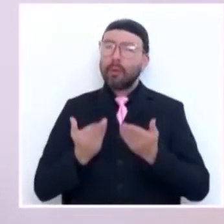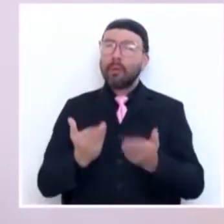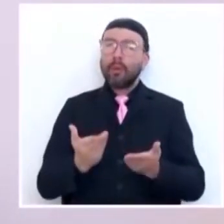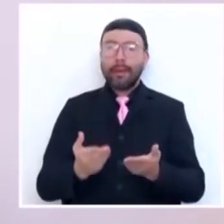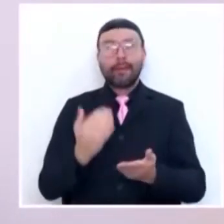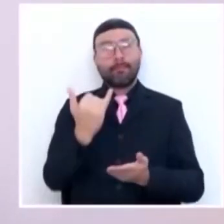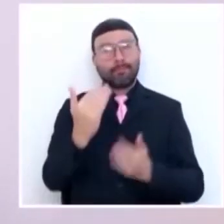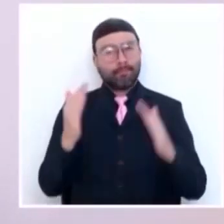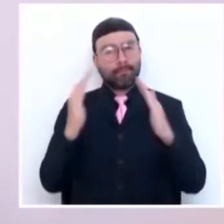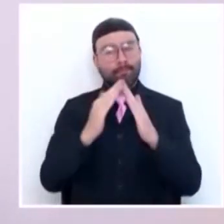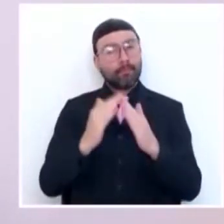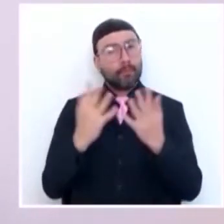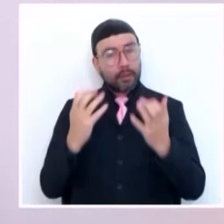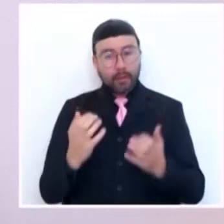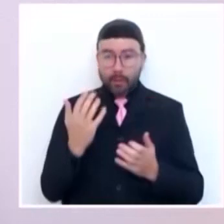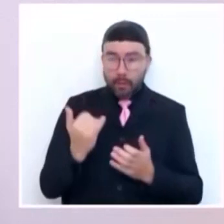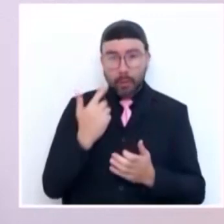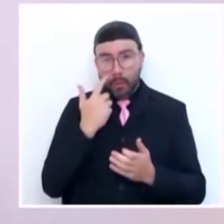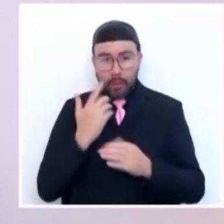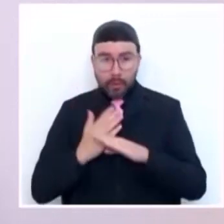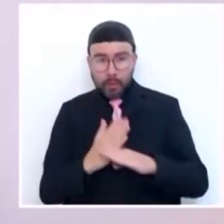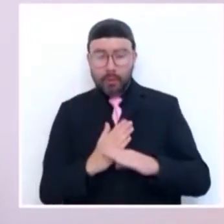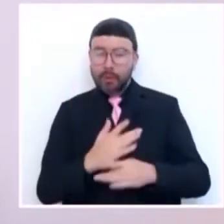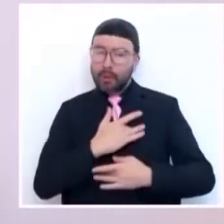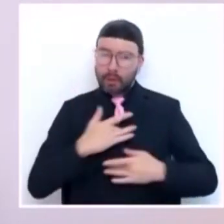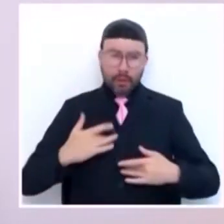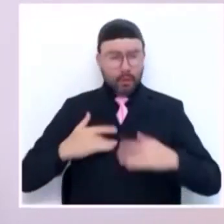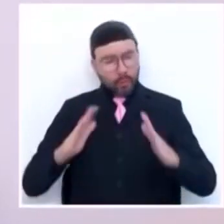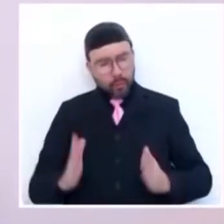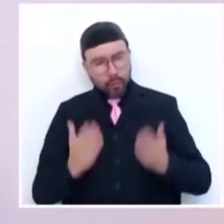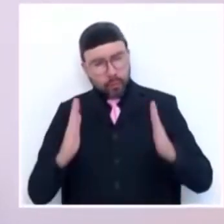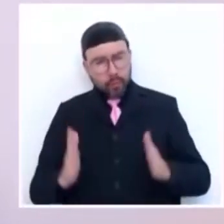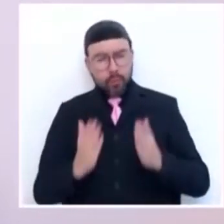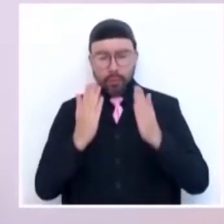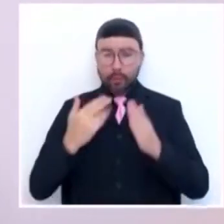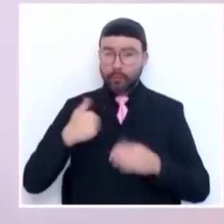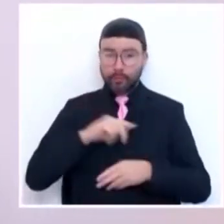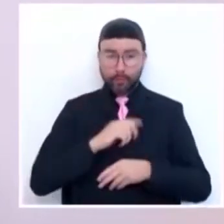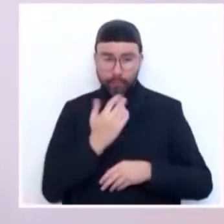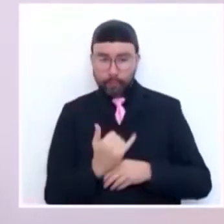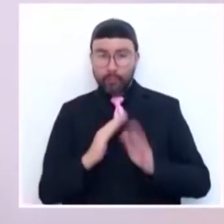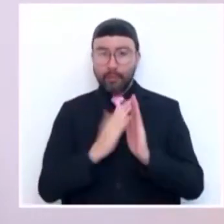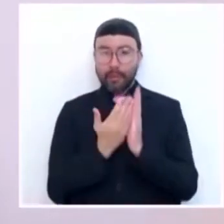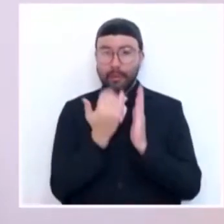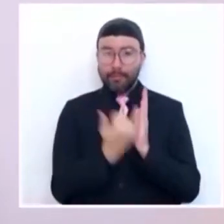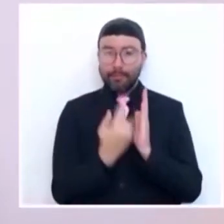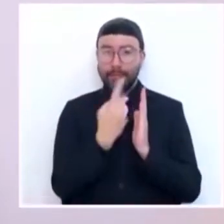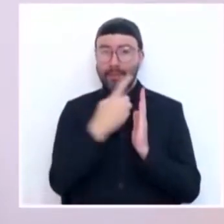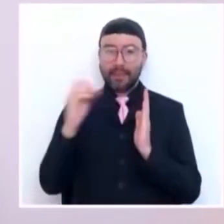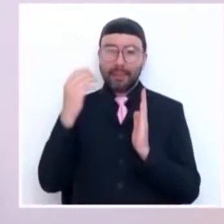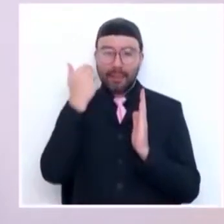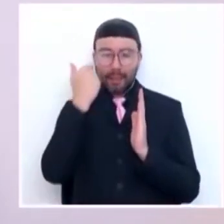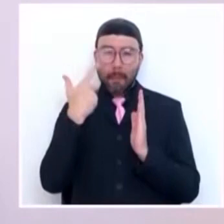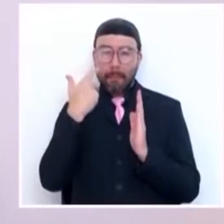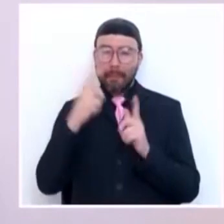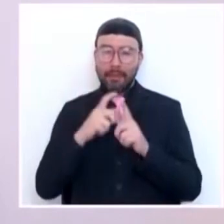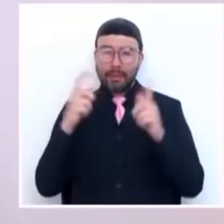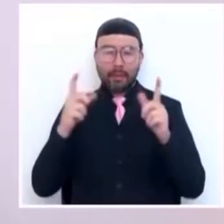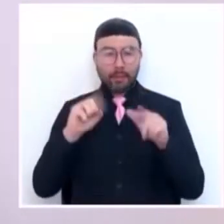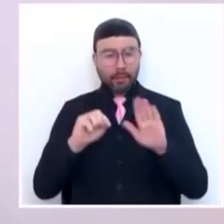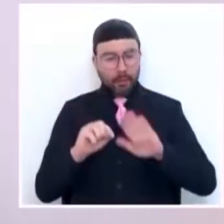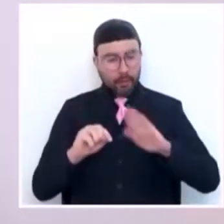casas dejando un camino de prevención y de educación, lo que hemos tratado de hacer en nuestro libro de las 100 enfermedades más frecuentes y cómo hacer de la cocina una